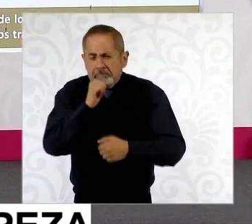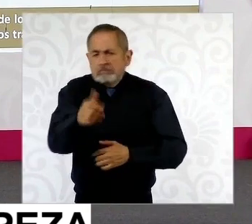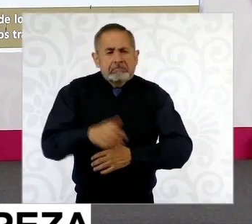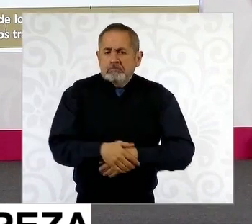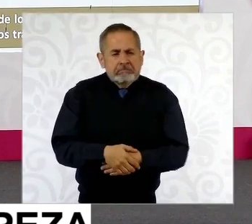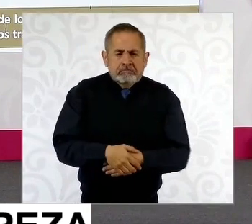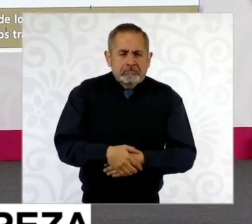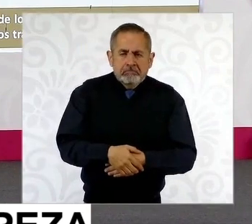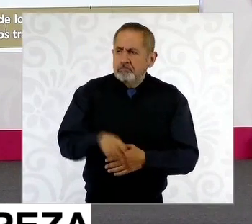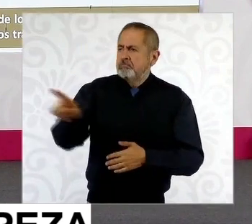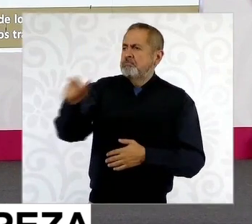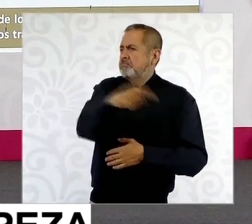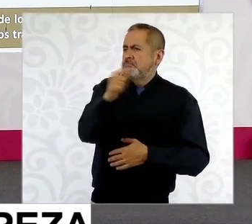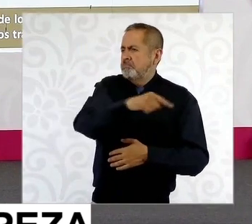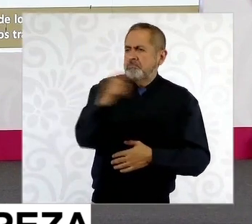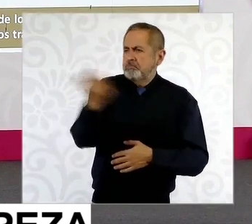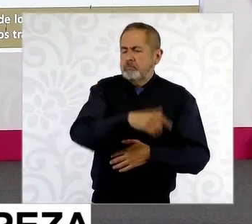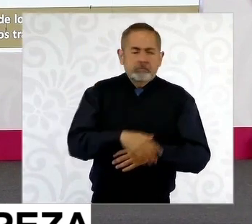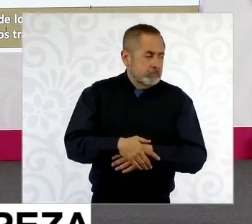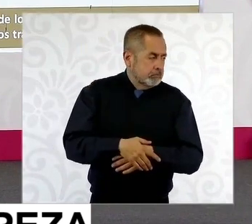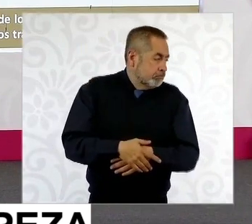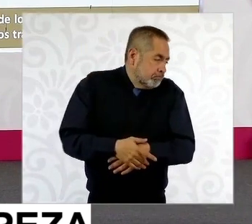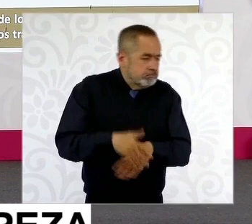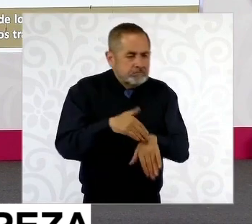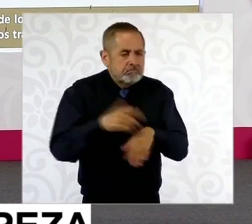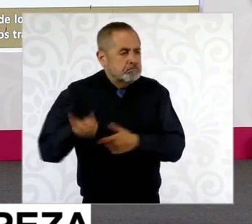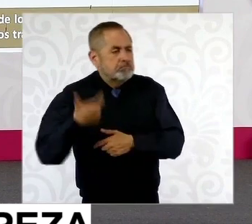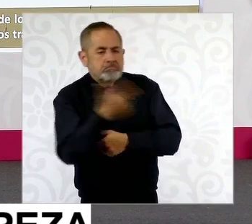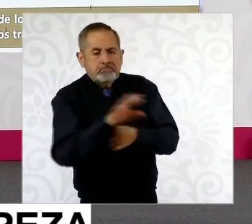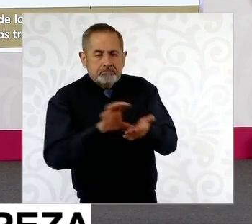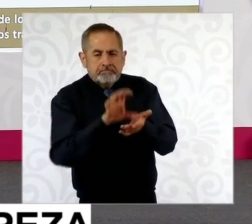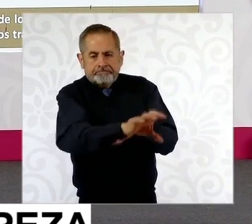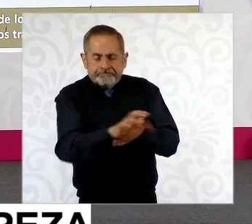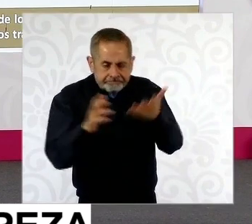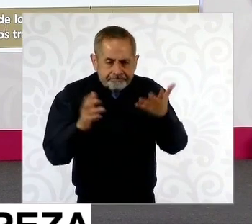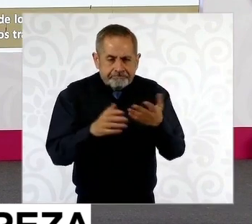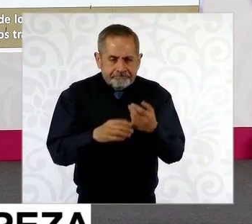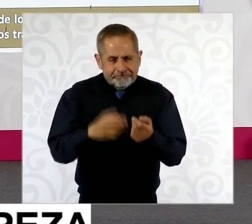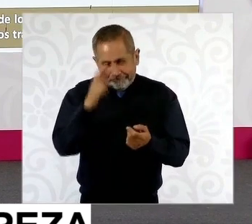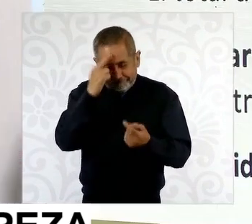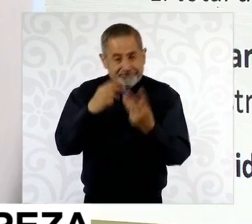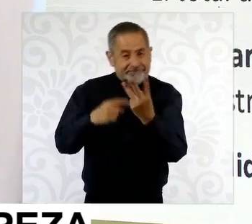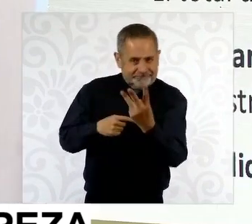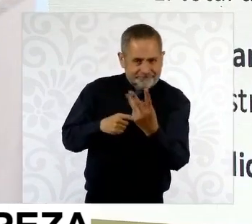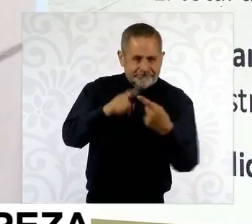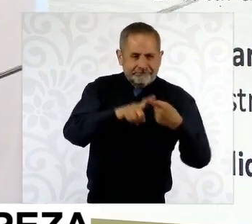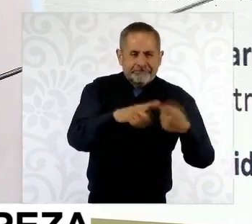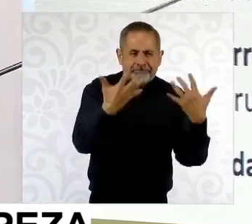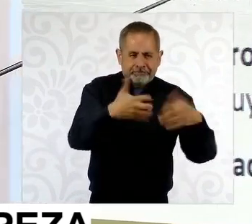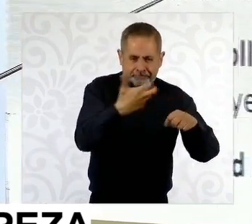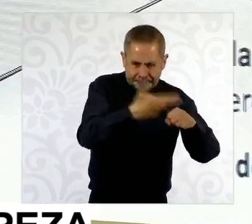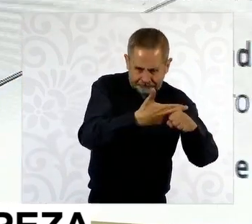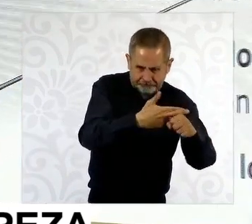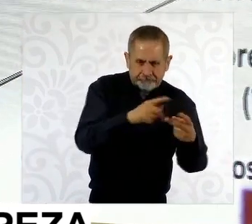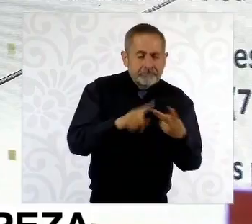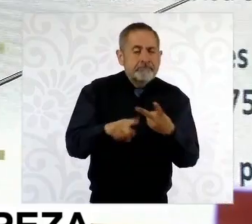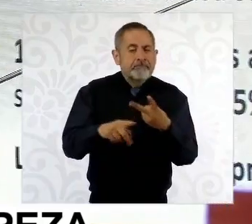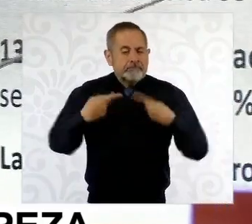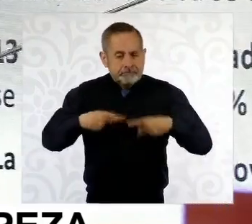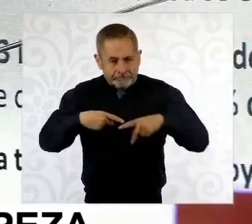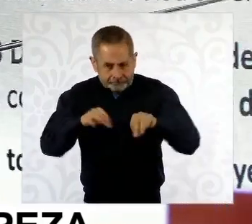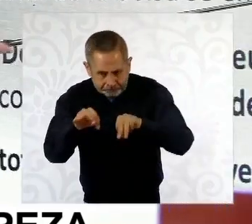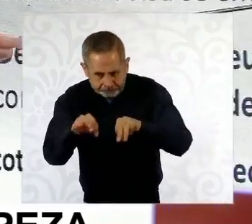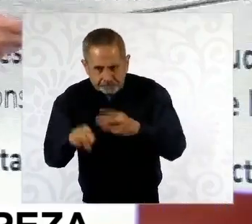aprobó, acuérdense que son tripartitas y ellos tienen mayoría, empresarios, trabajadores,